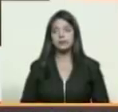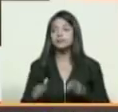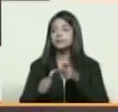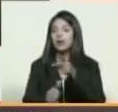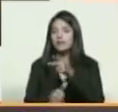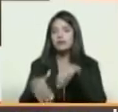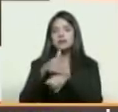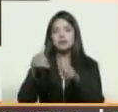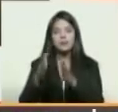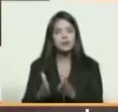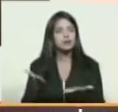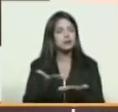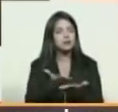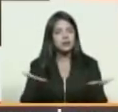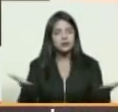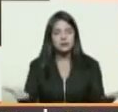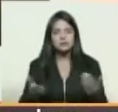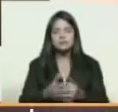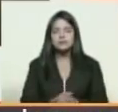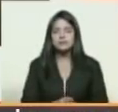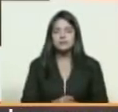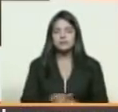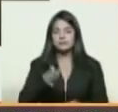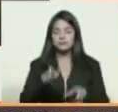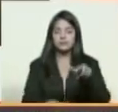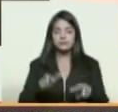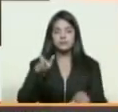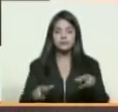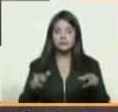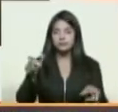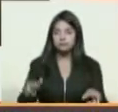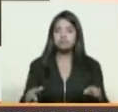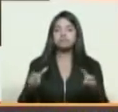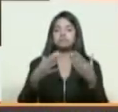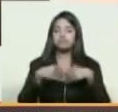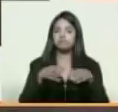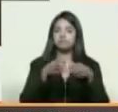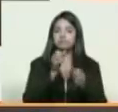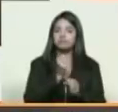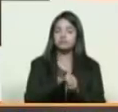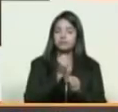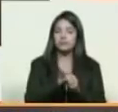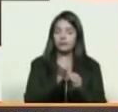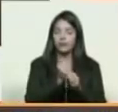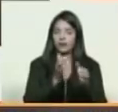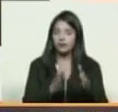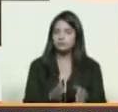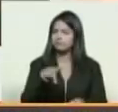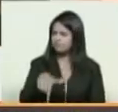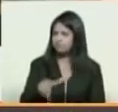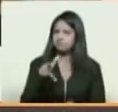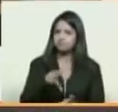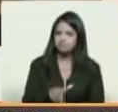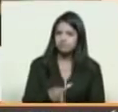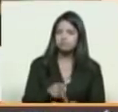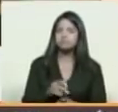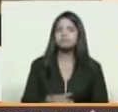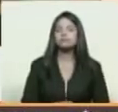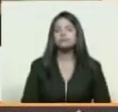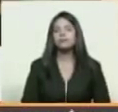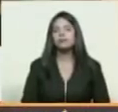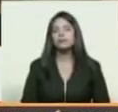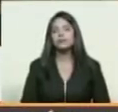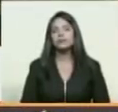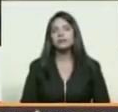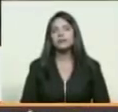Viceministras, viceministros, representantes de los sindicatos aquí presentes, SINAFUN, desde